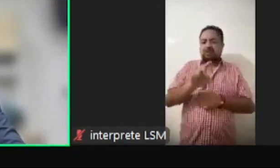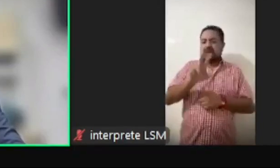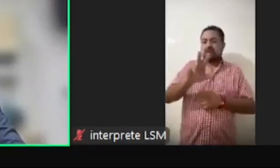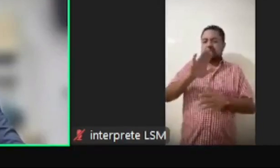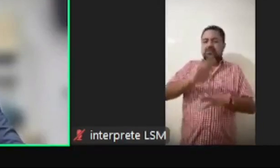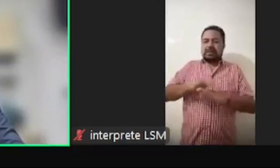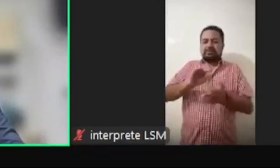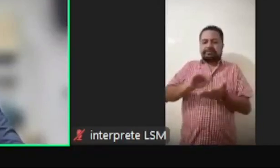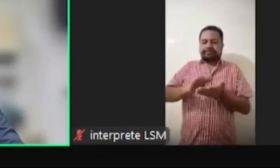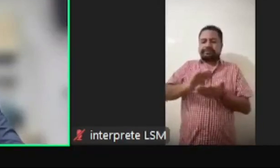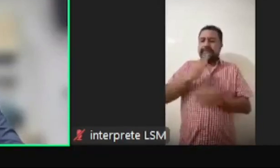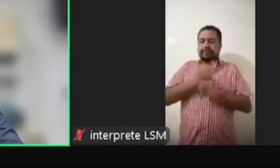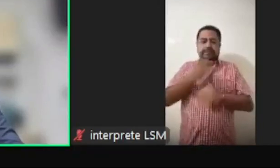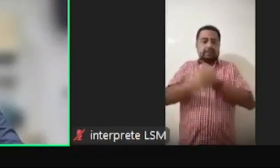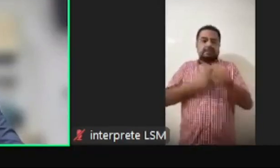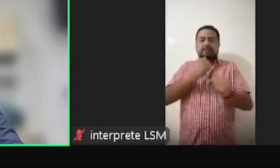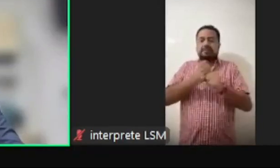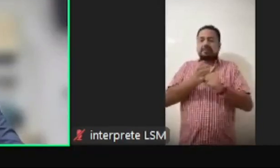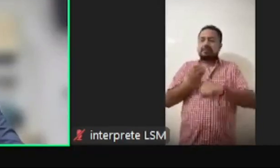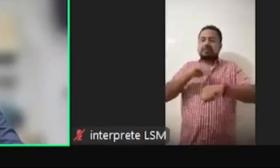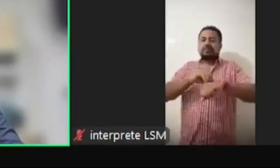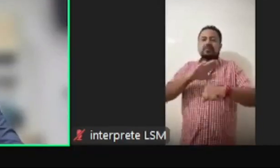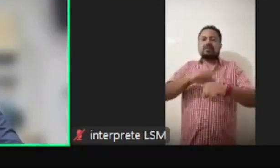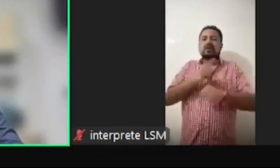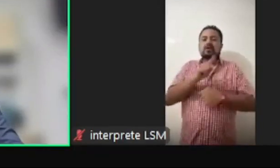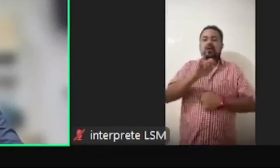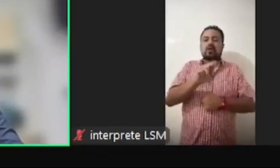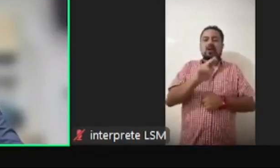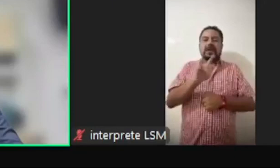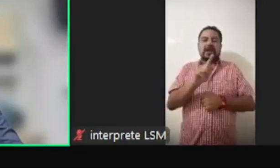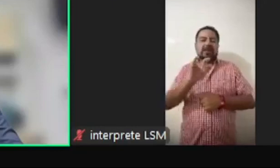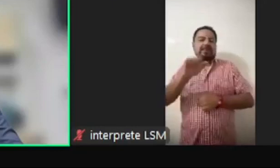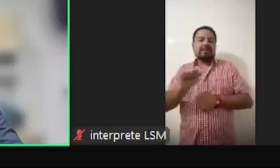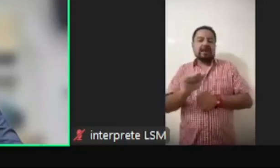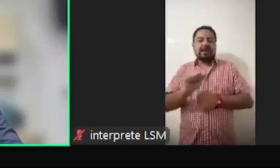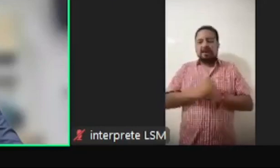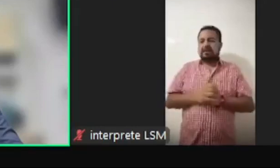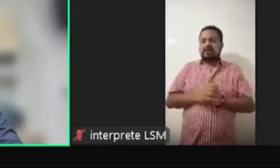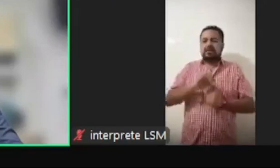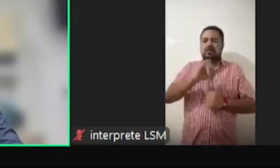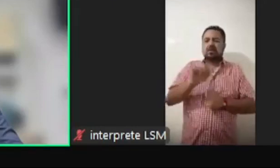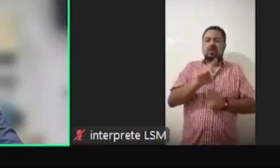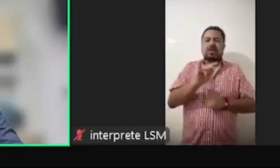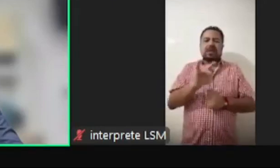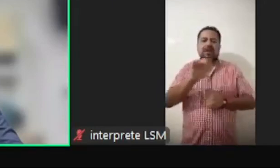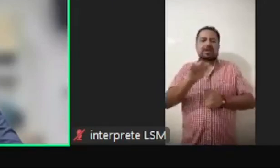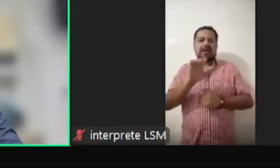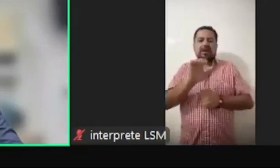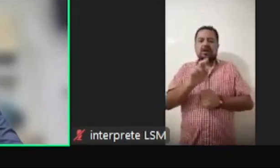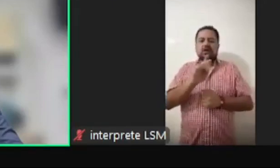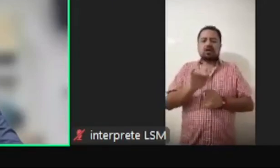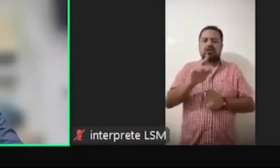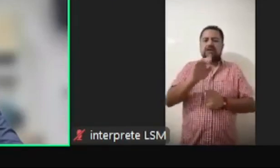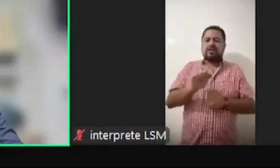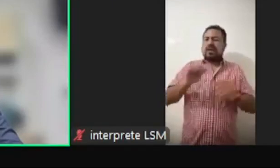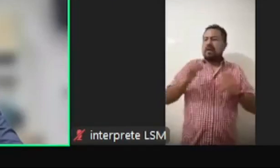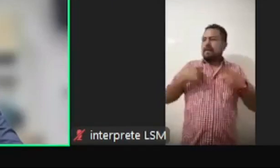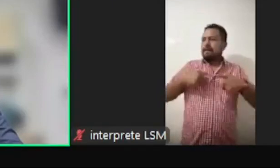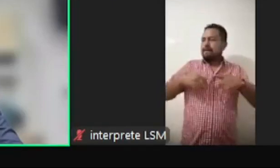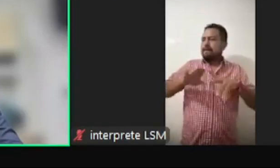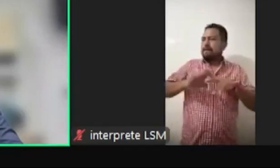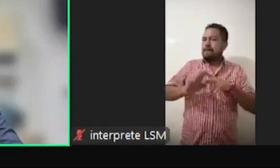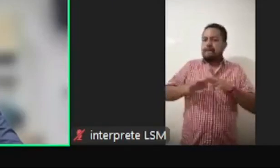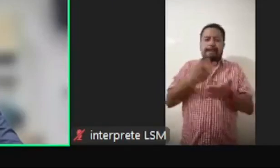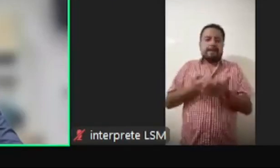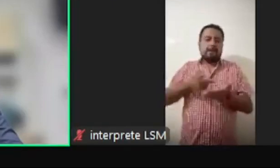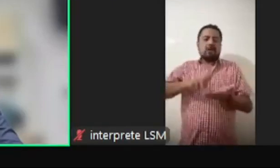promovidos respectivamente por Julieta Altamirano Navarrete, Julieta Altamirano Crosby en su calidad de migrante y binacional y militante de Morena, y